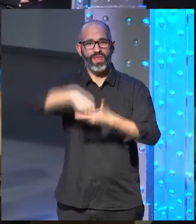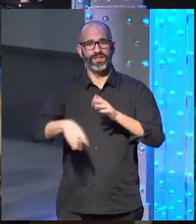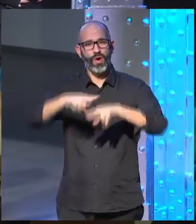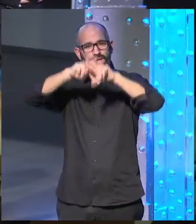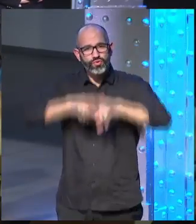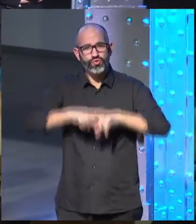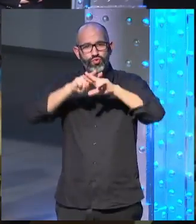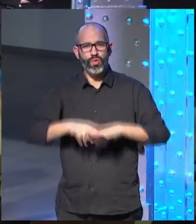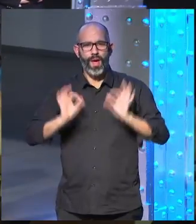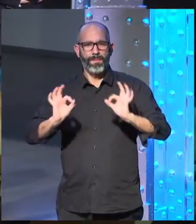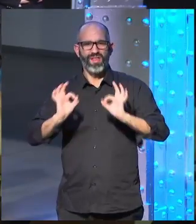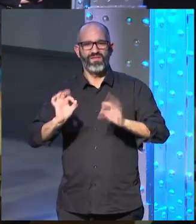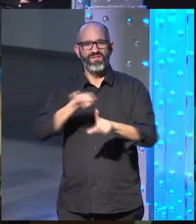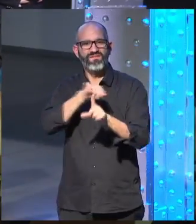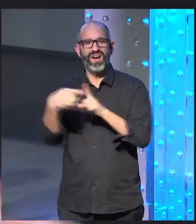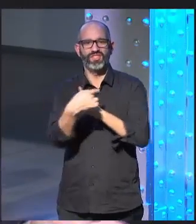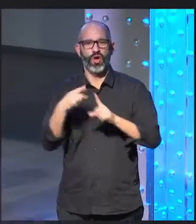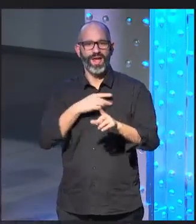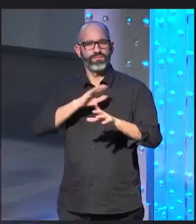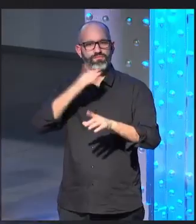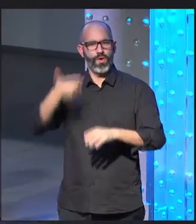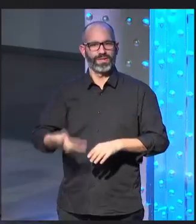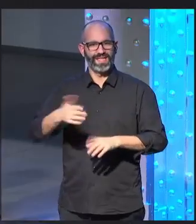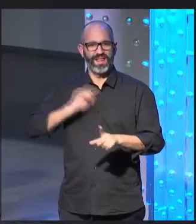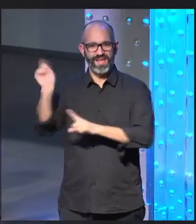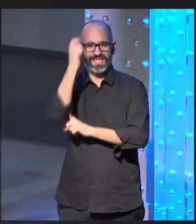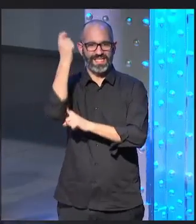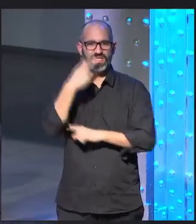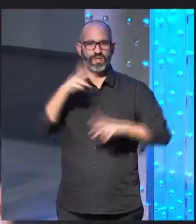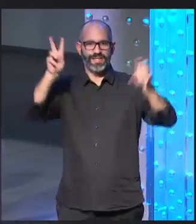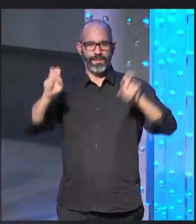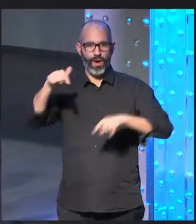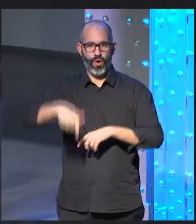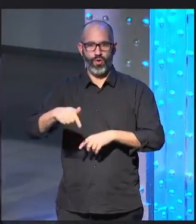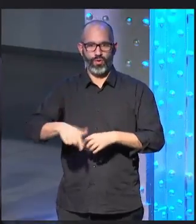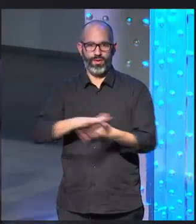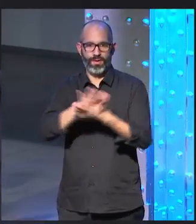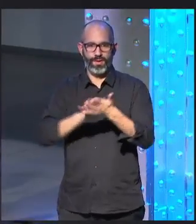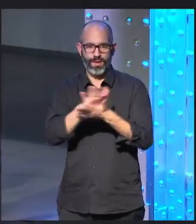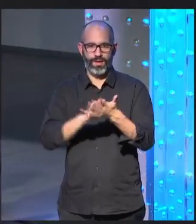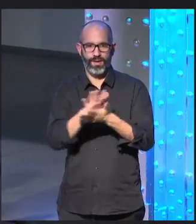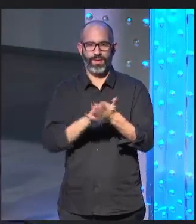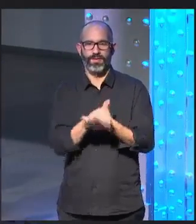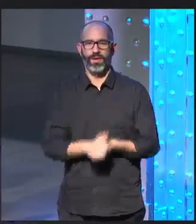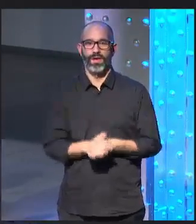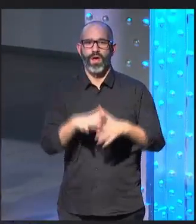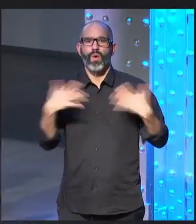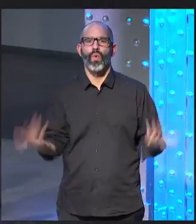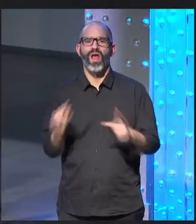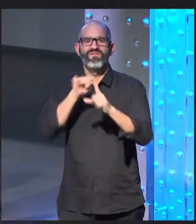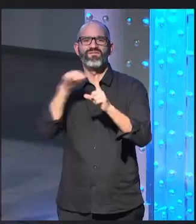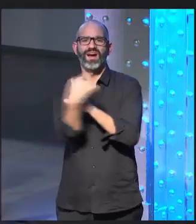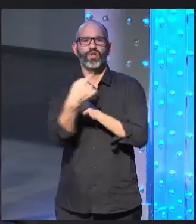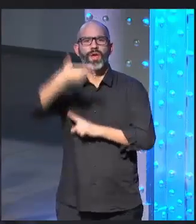estudio específico sobre los factores clave de éxito, que es como yo se titula la ponencia que vengo con estos pequeños minutos a intervenir. ¿Cuáles son los